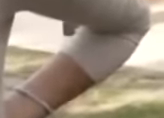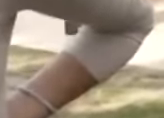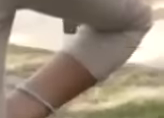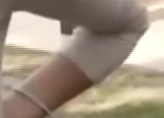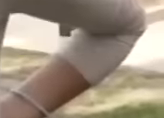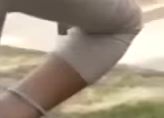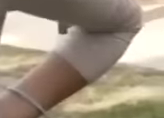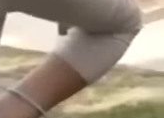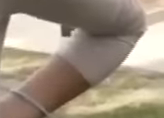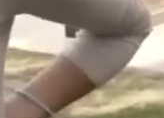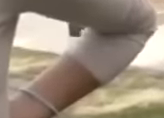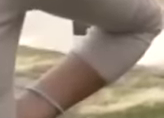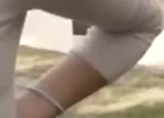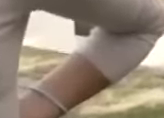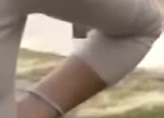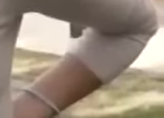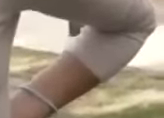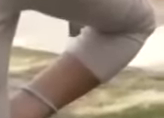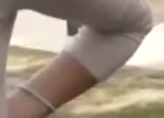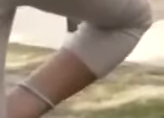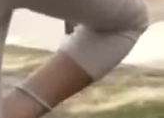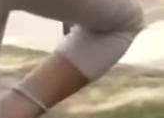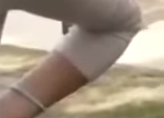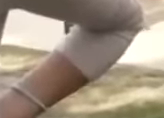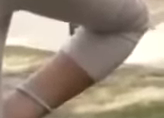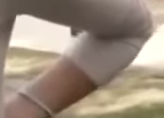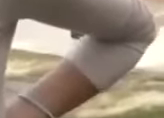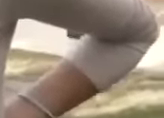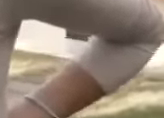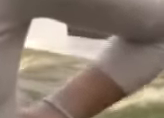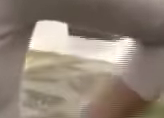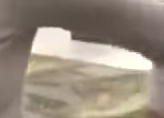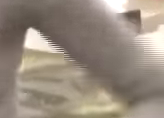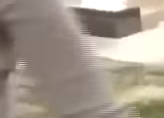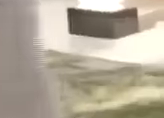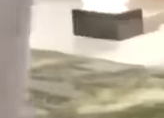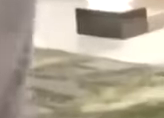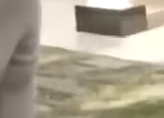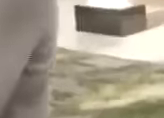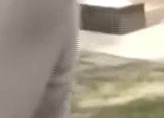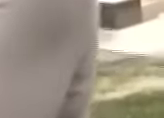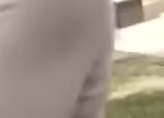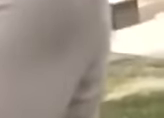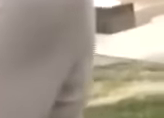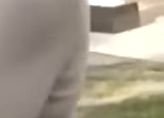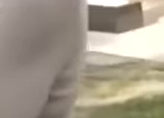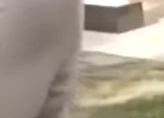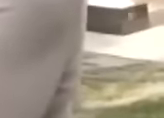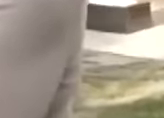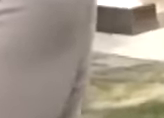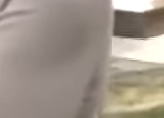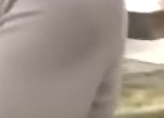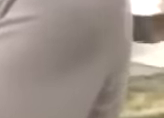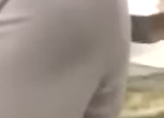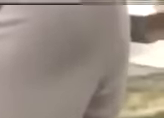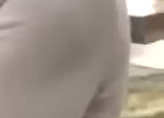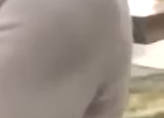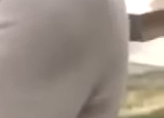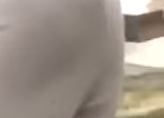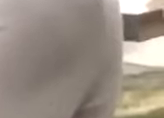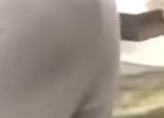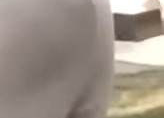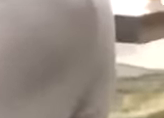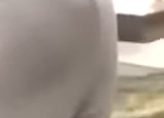que nos permitan crecer en la inversión y en la producción. Yo creo que eso es lo que ha sucedido hoy. En la Asamblea Nacional